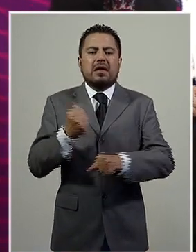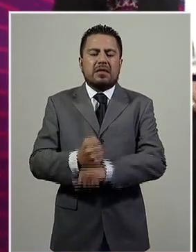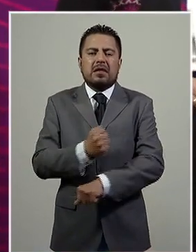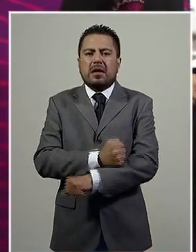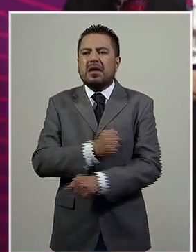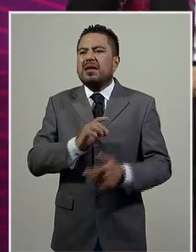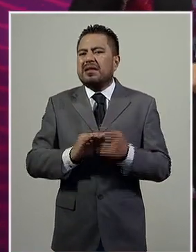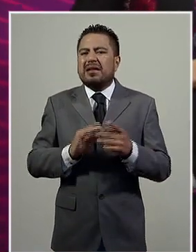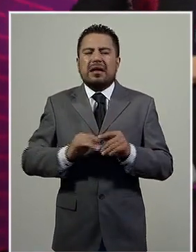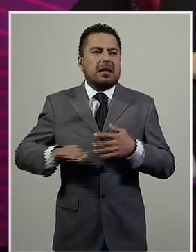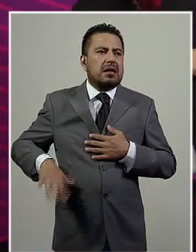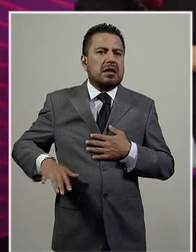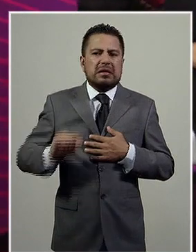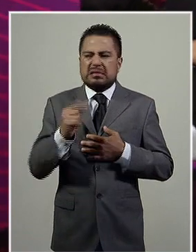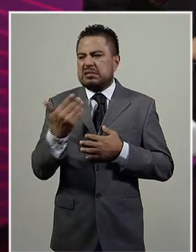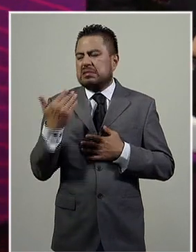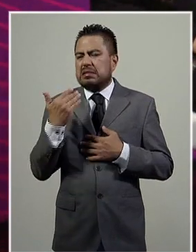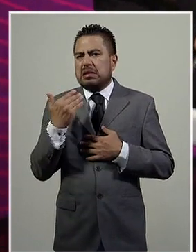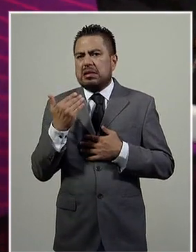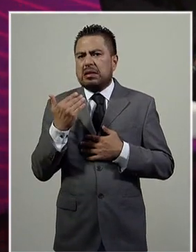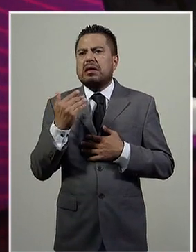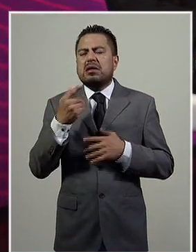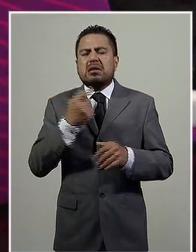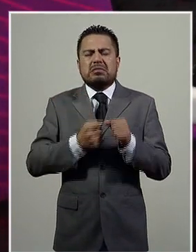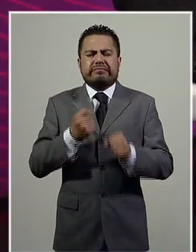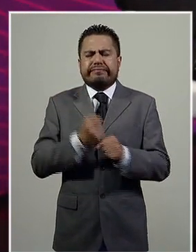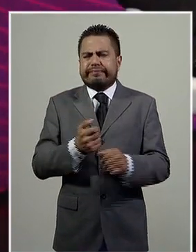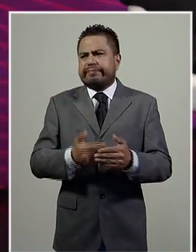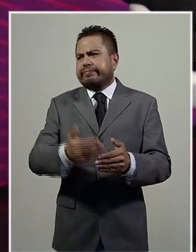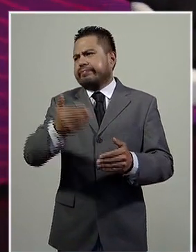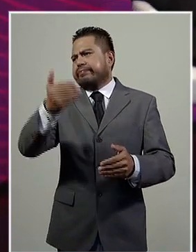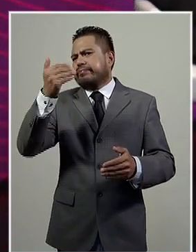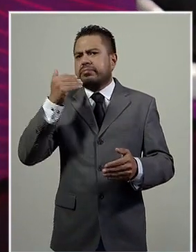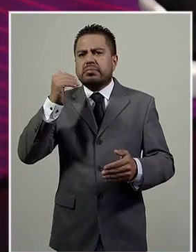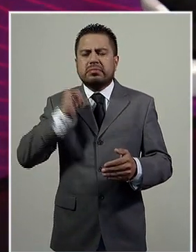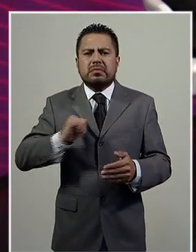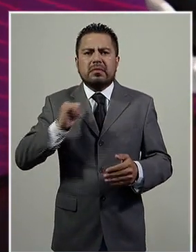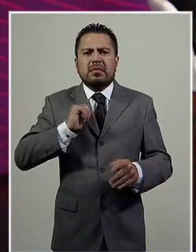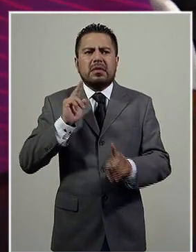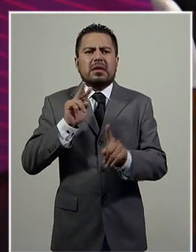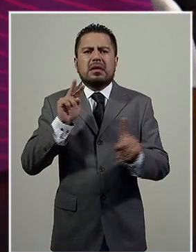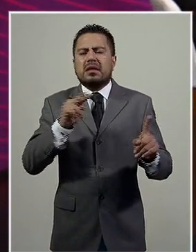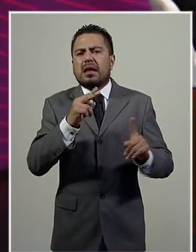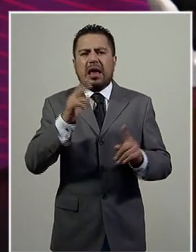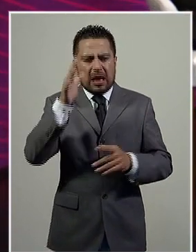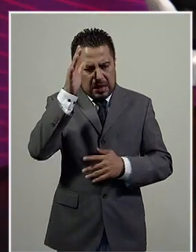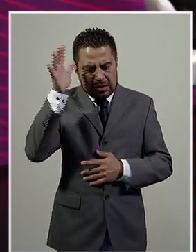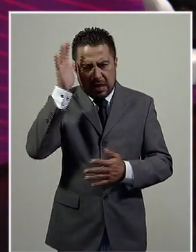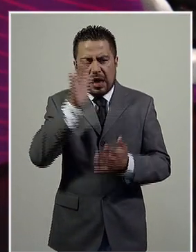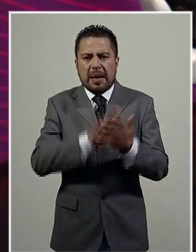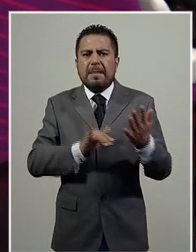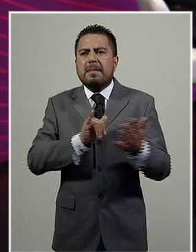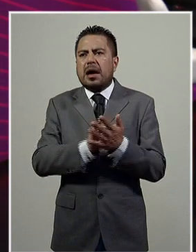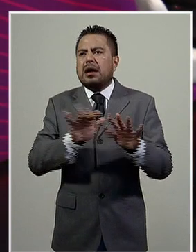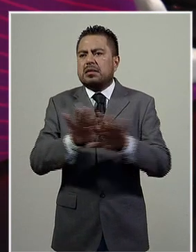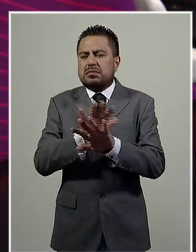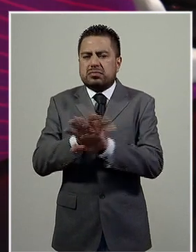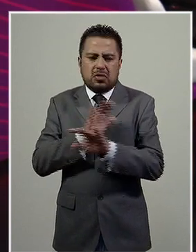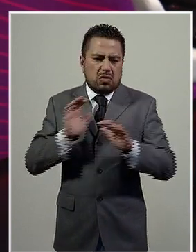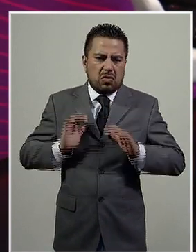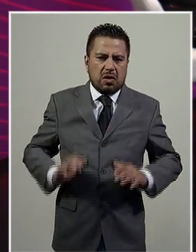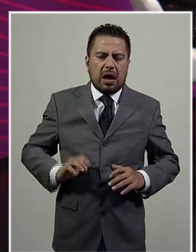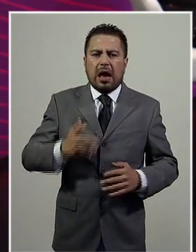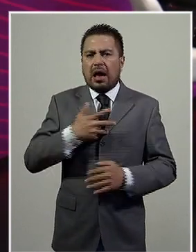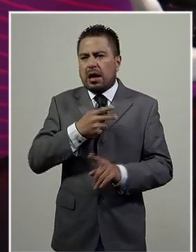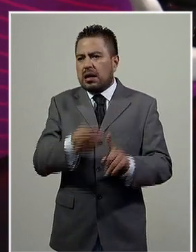les comentaba, no lleva poquito, lleva mucho, ¿no? Es una cuestión ancestral. Lo vemos desde aztecas, desde mayas, con modificaciones corporales que